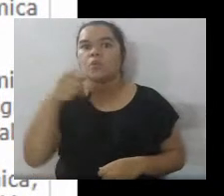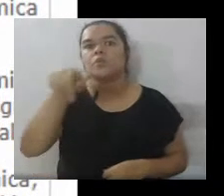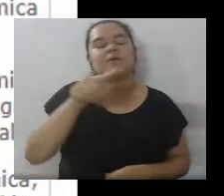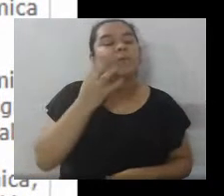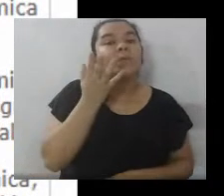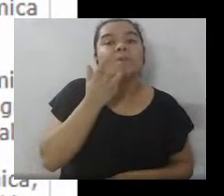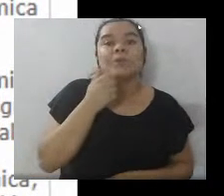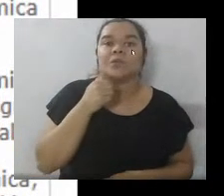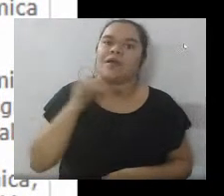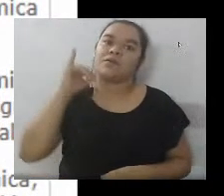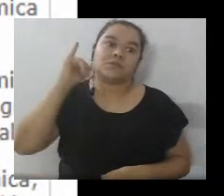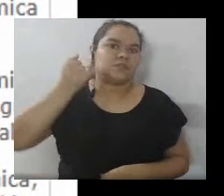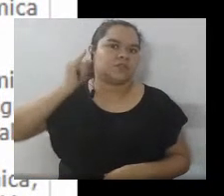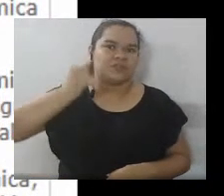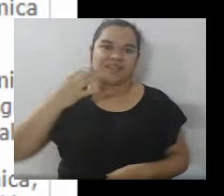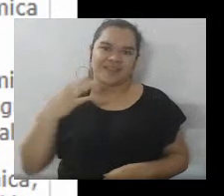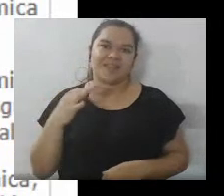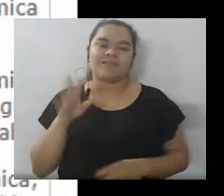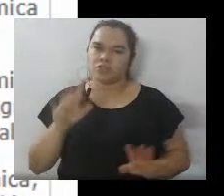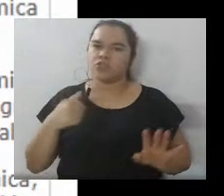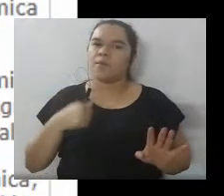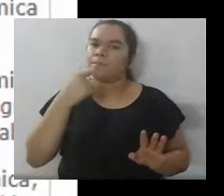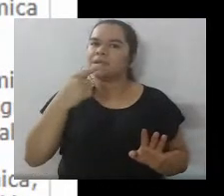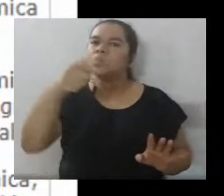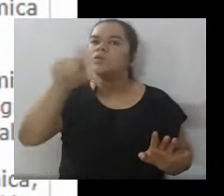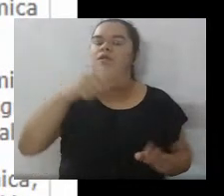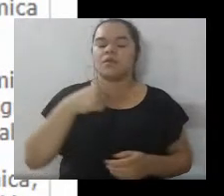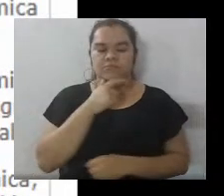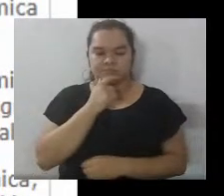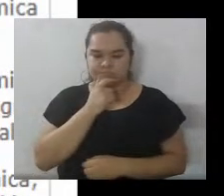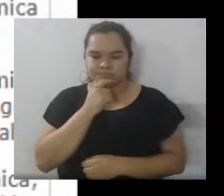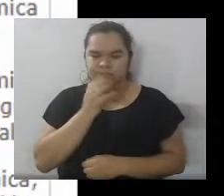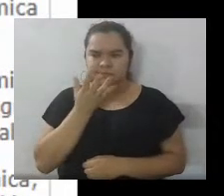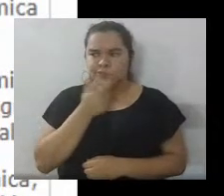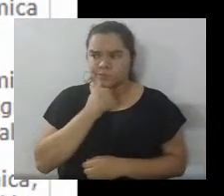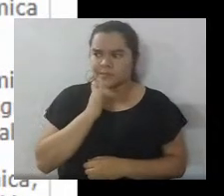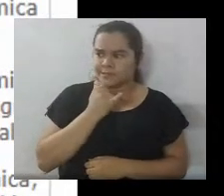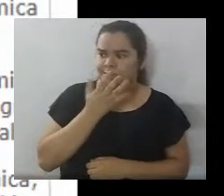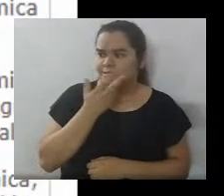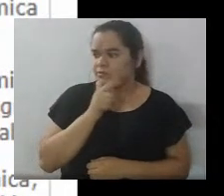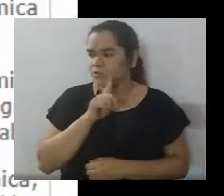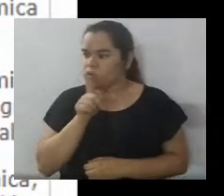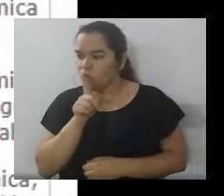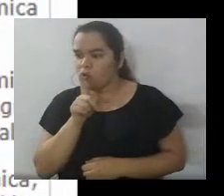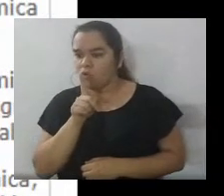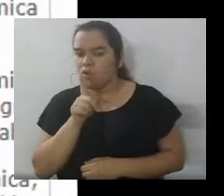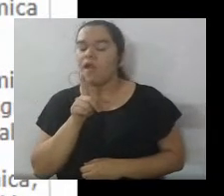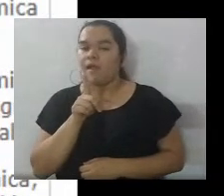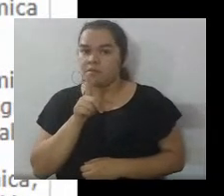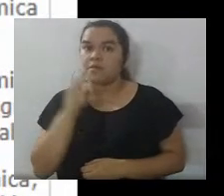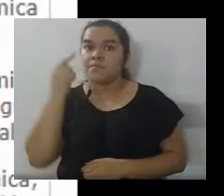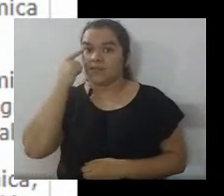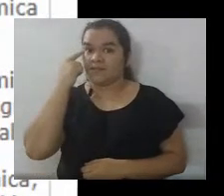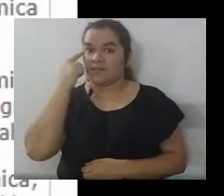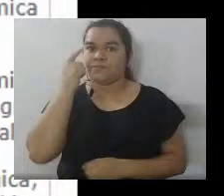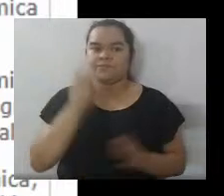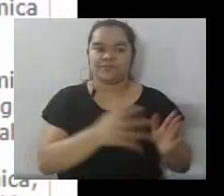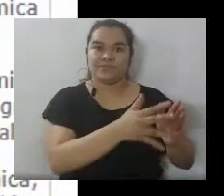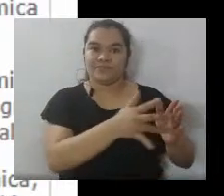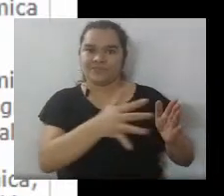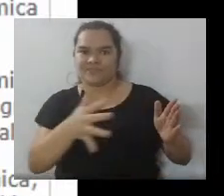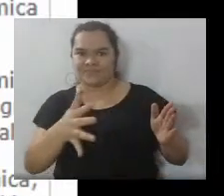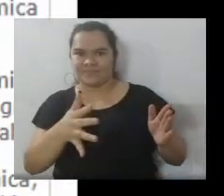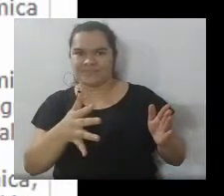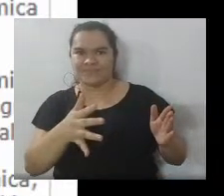es la pregunta inicial que yo les recomendaría que se hagan. Como verán, una vez que pasan este ciclo básico, que dura alrededor del primero